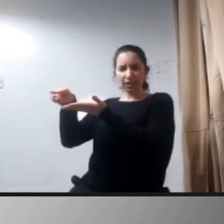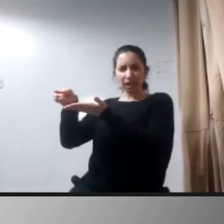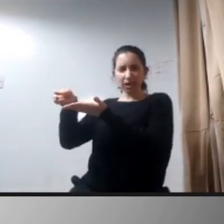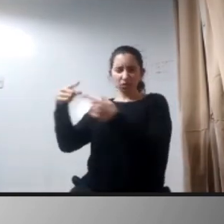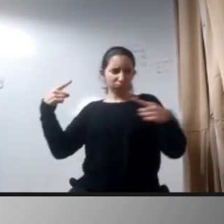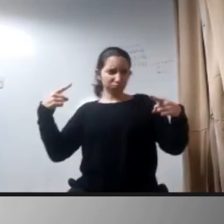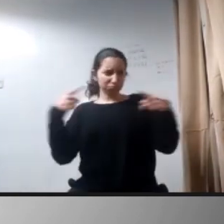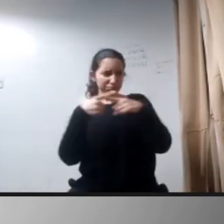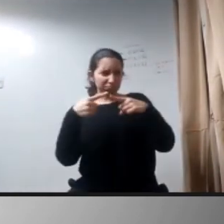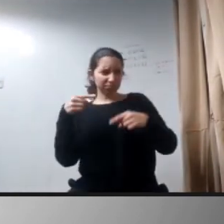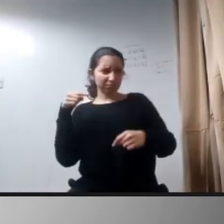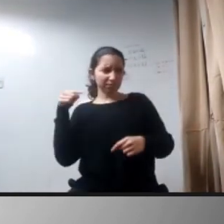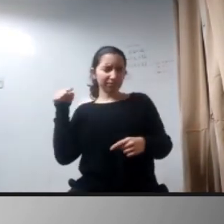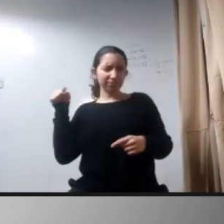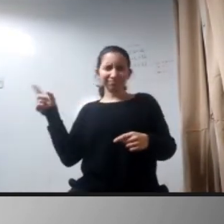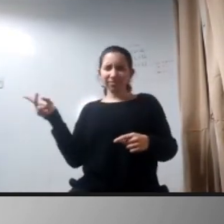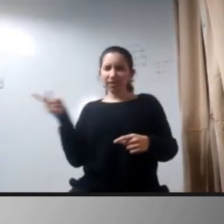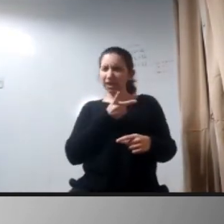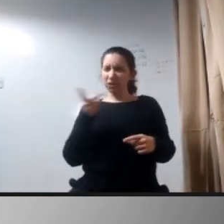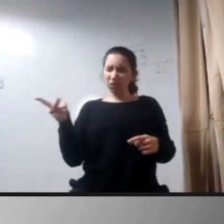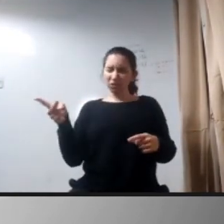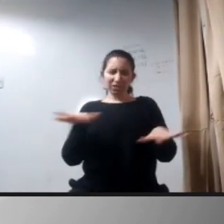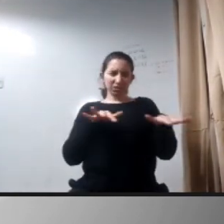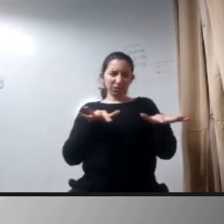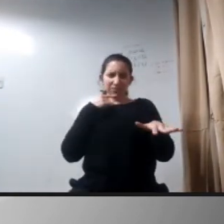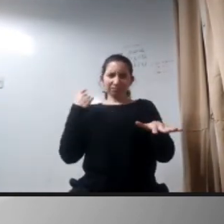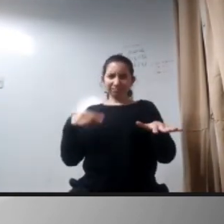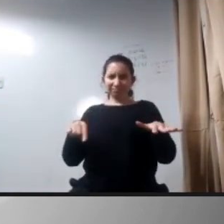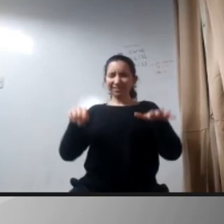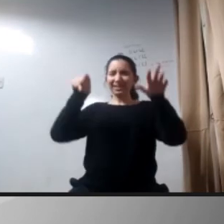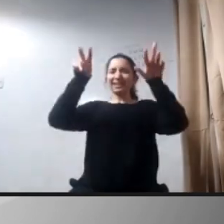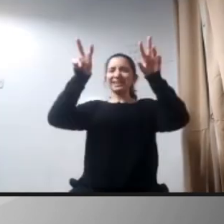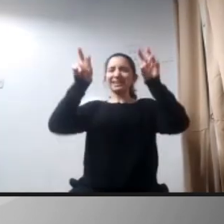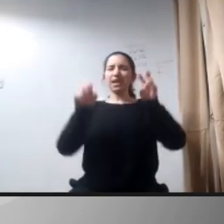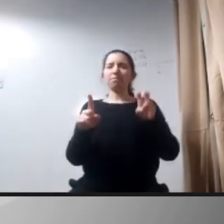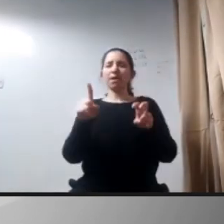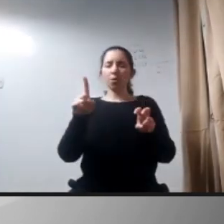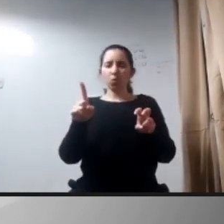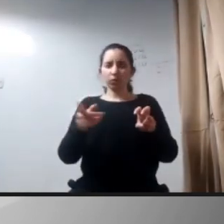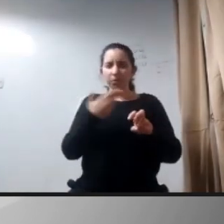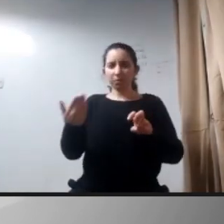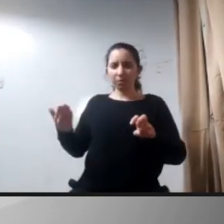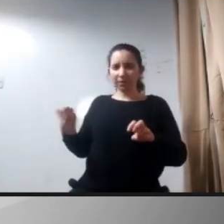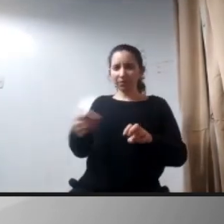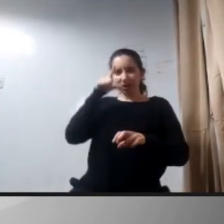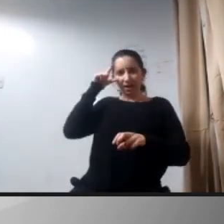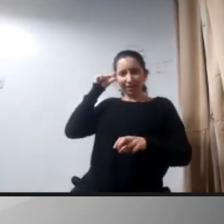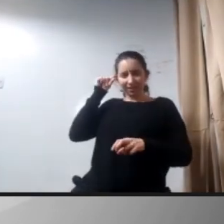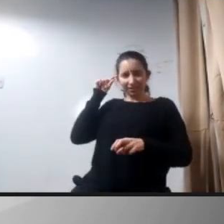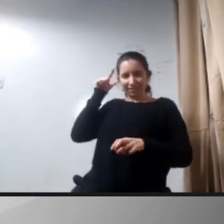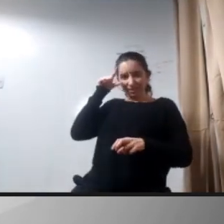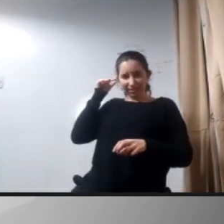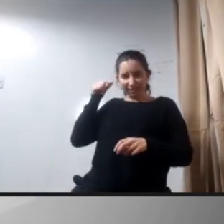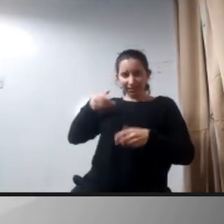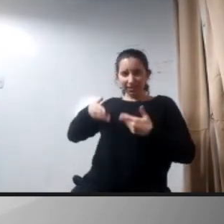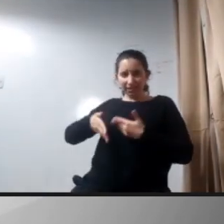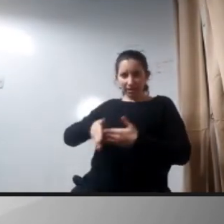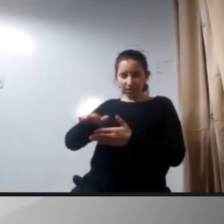aborto, que le hizo un planteo en relación con el síndrome de Down. De nuevo, yo soy